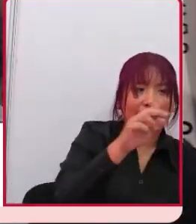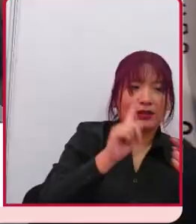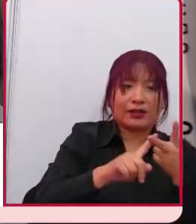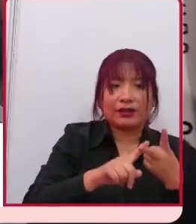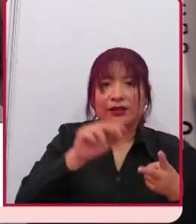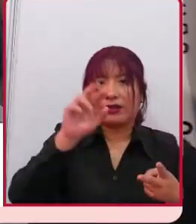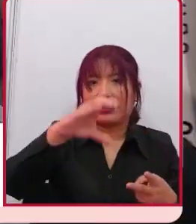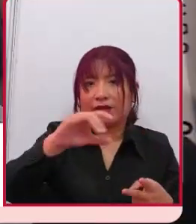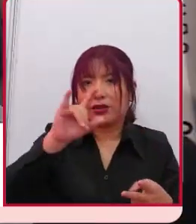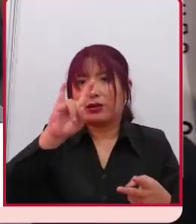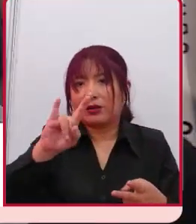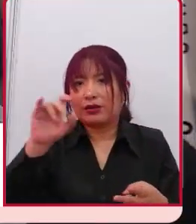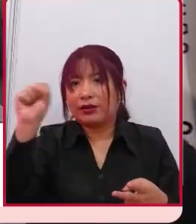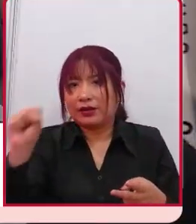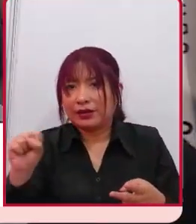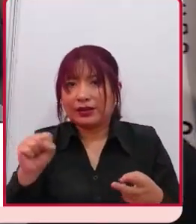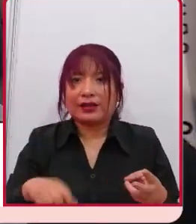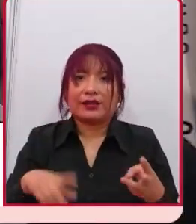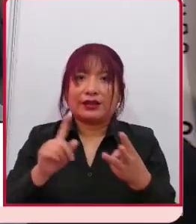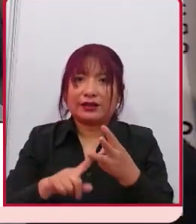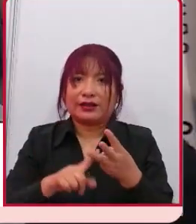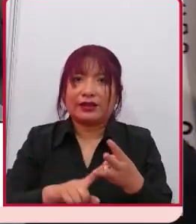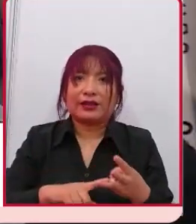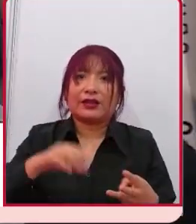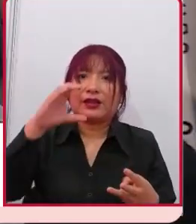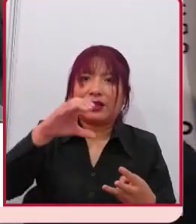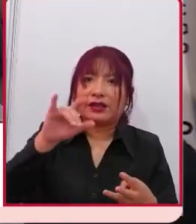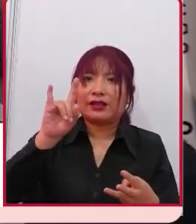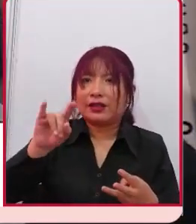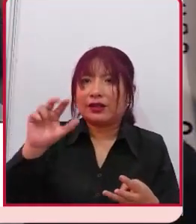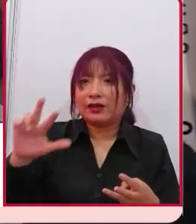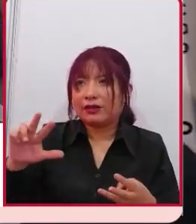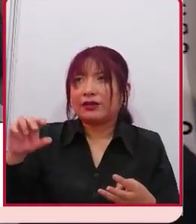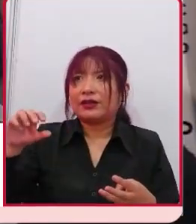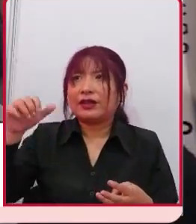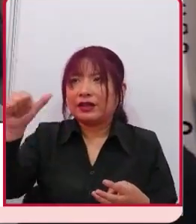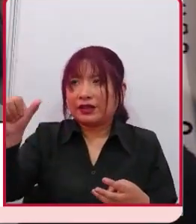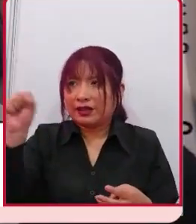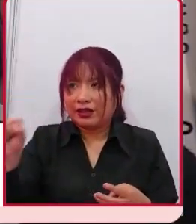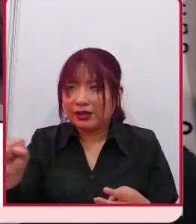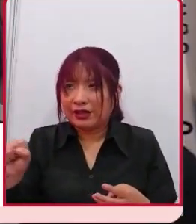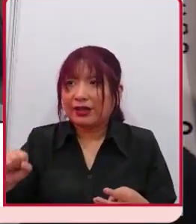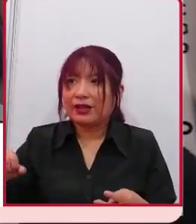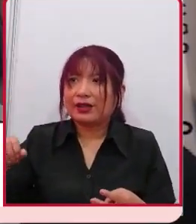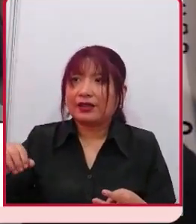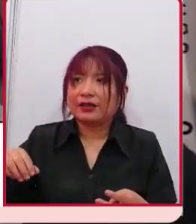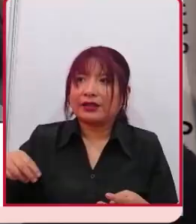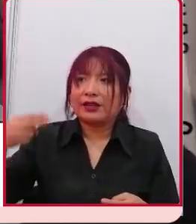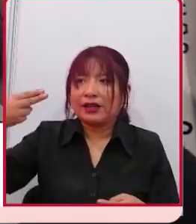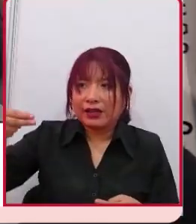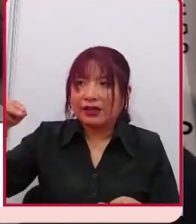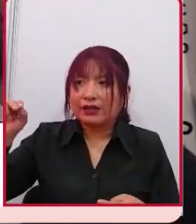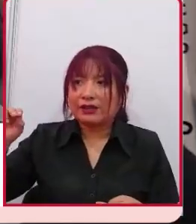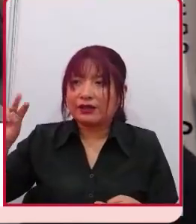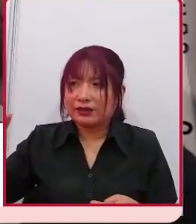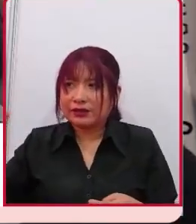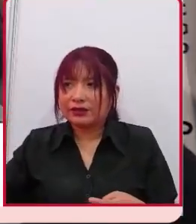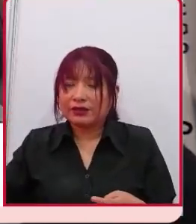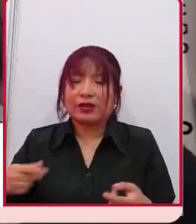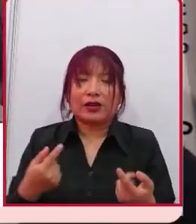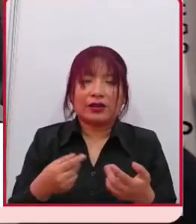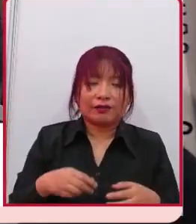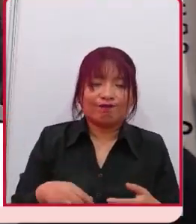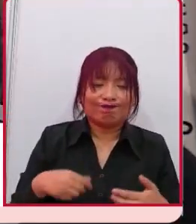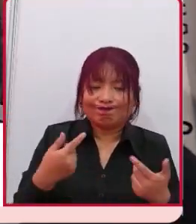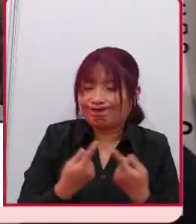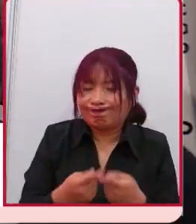entre 4, 8 y 22, definitivamente tienen un comportamiento diferente. Sí. Ok. Entonces, pasamos a